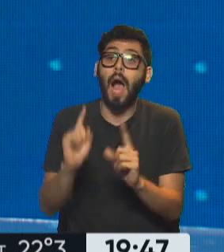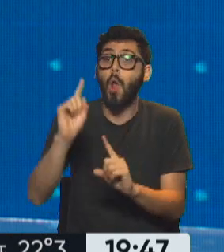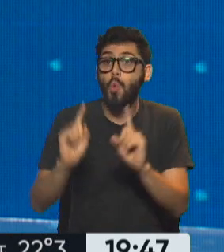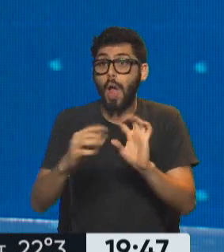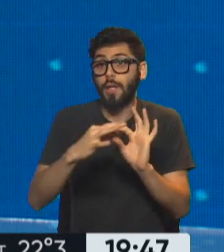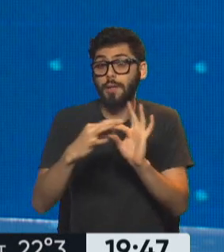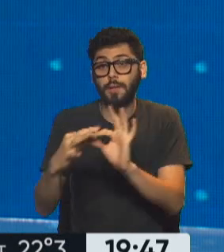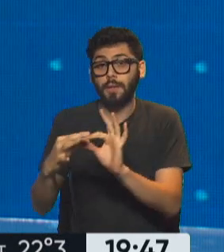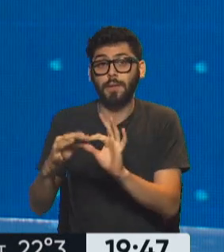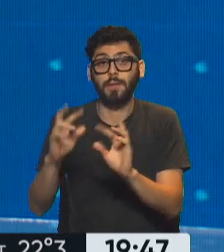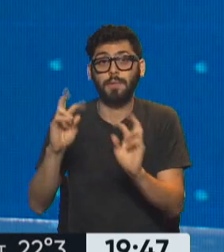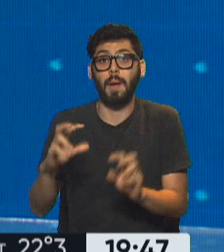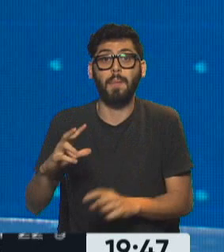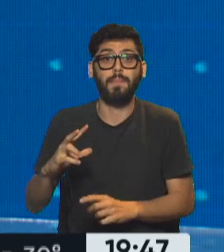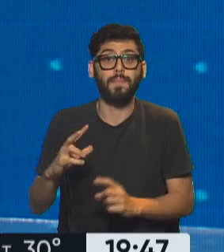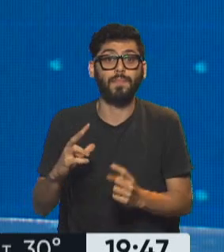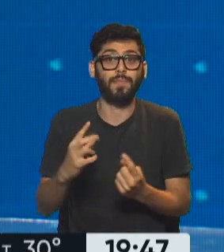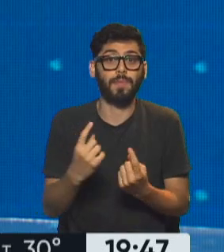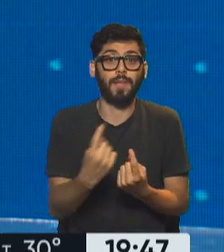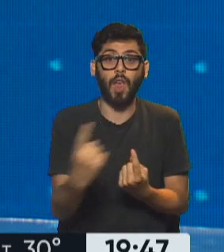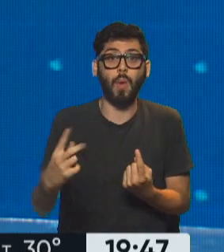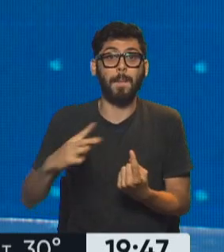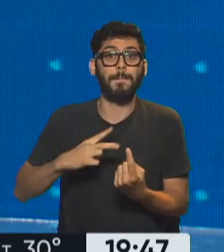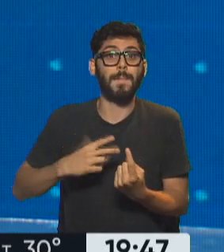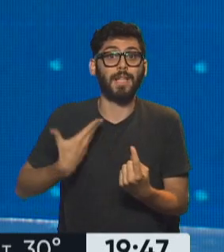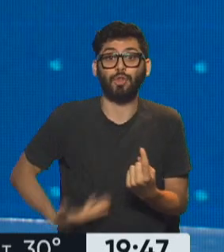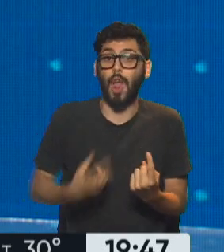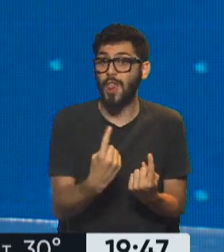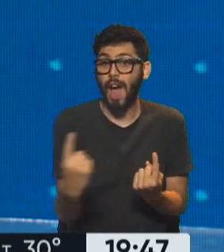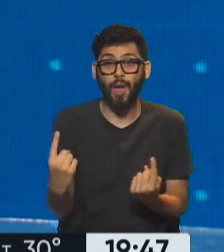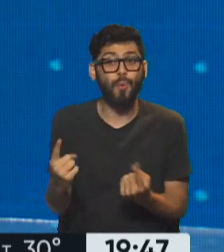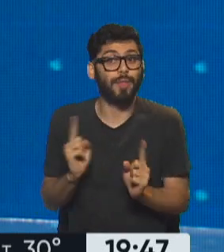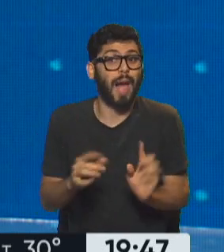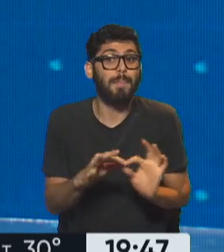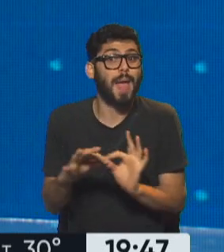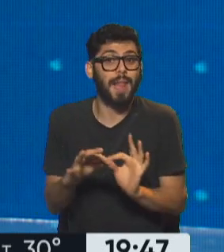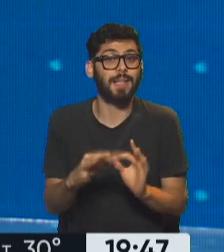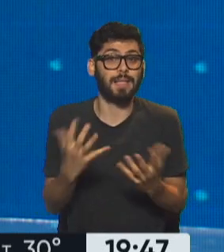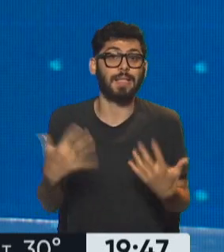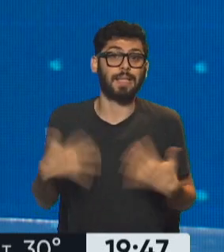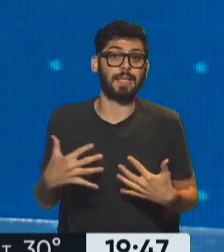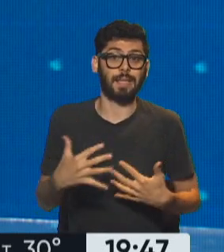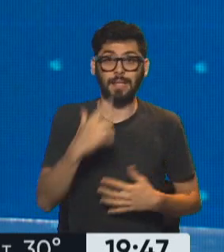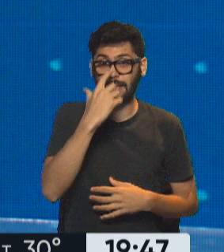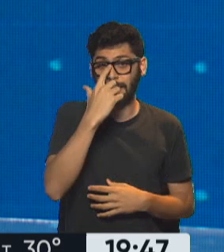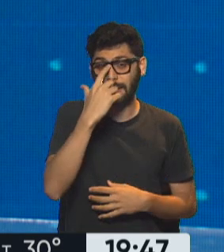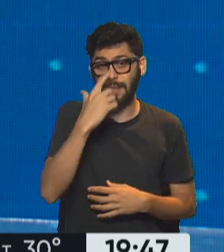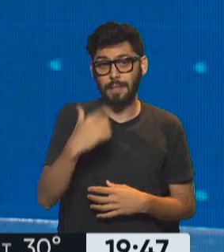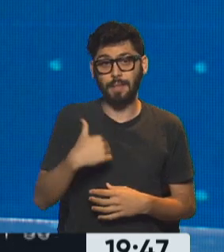ver con la índole personal de cada uno de los comunicadores, comunicadoras, y es todo un desafío